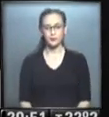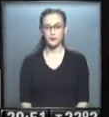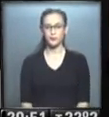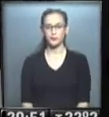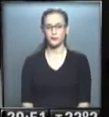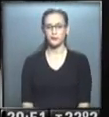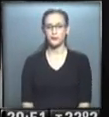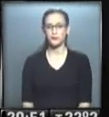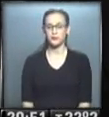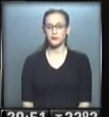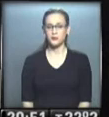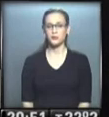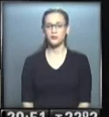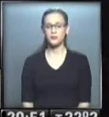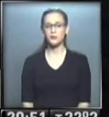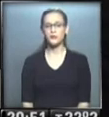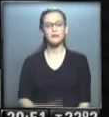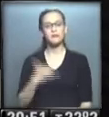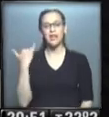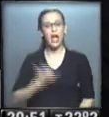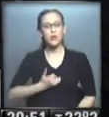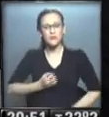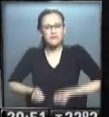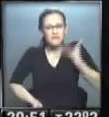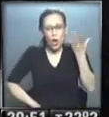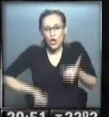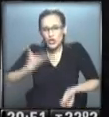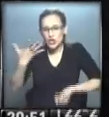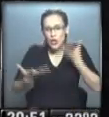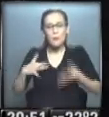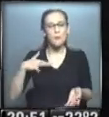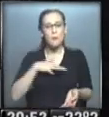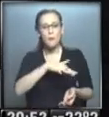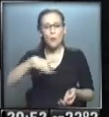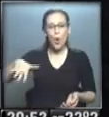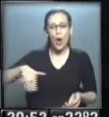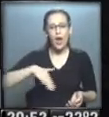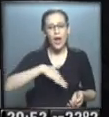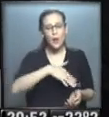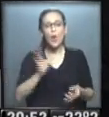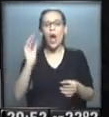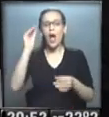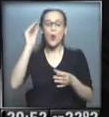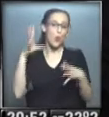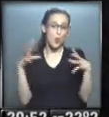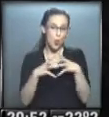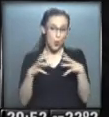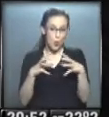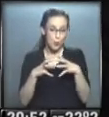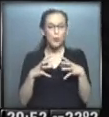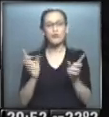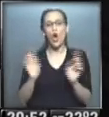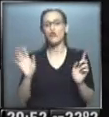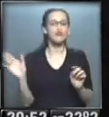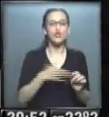mi apreciación es que en realidad fue muy movilizado el pueblo, la parte del pueblo militante, no tanto la gente en